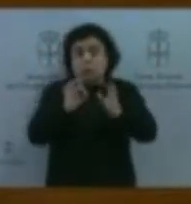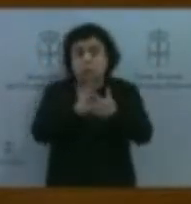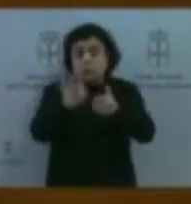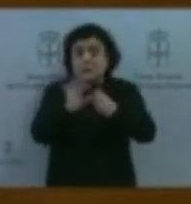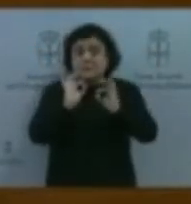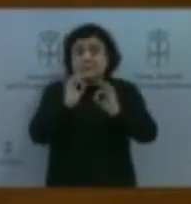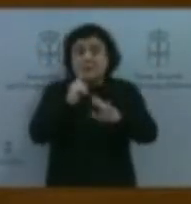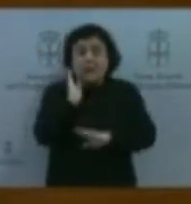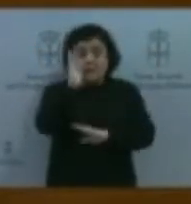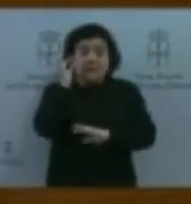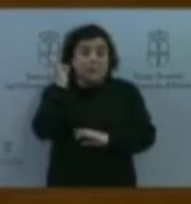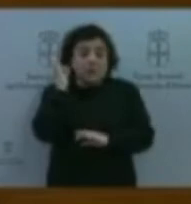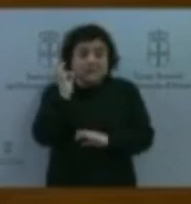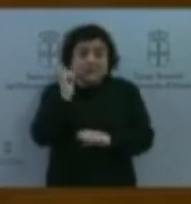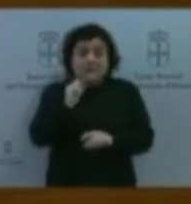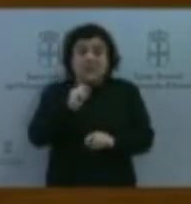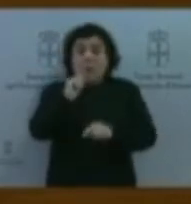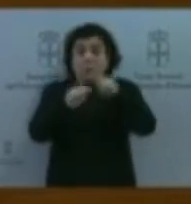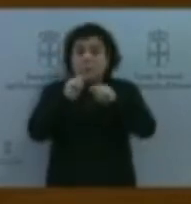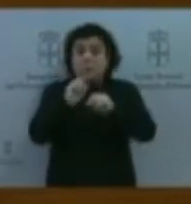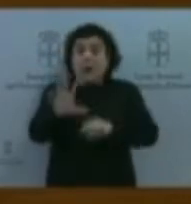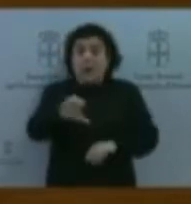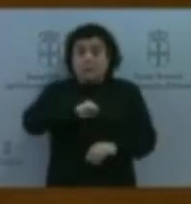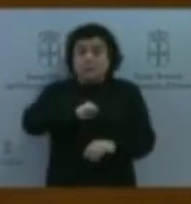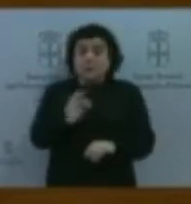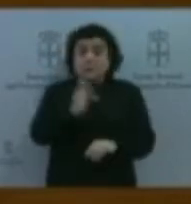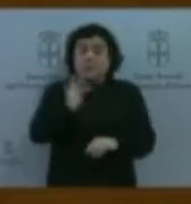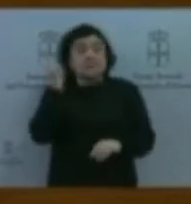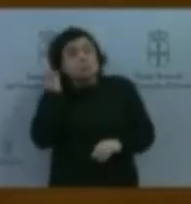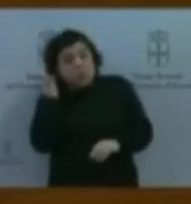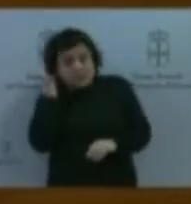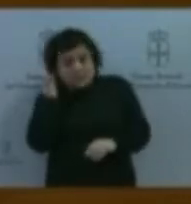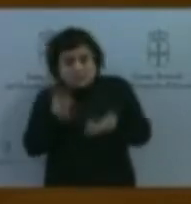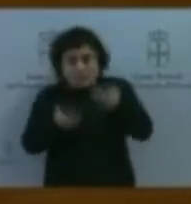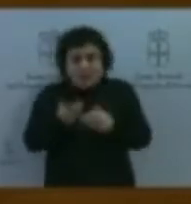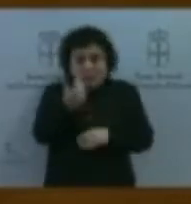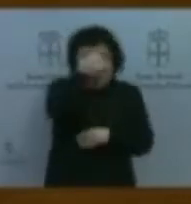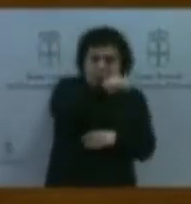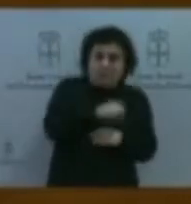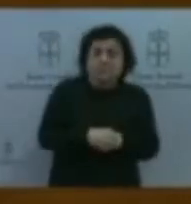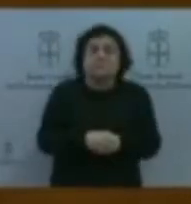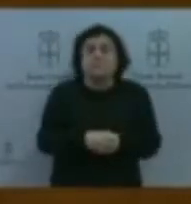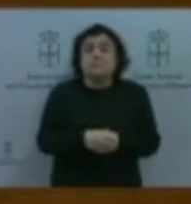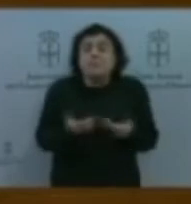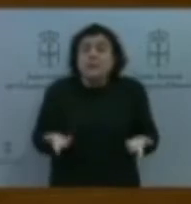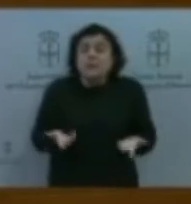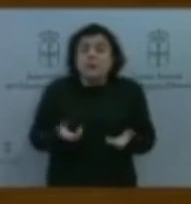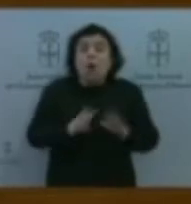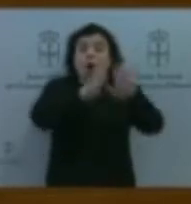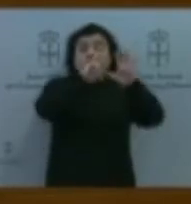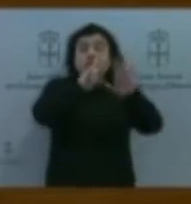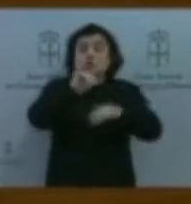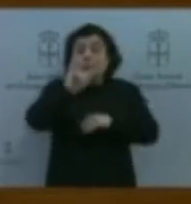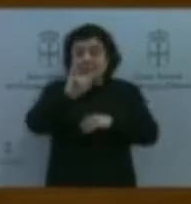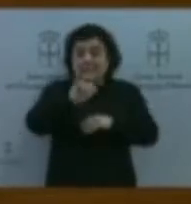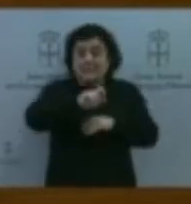por el coronavirus, porque, por ejemplo, decía Comisiones Obreras que 8.000 trabajadoras del hogar en Asturias no tenían convenio colectivo y 30% estaban